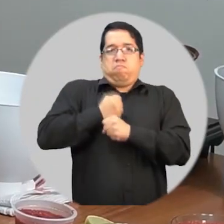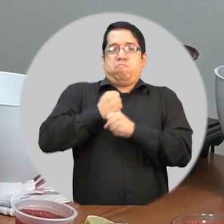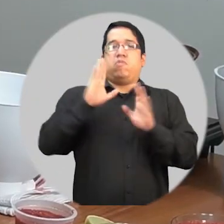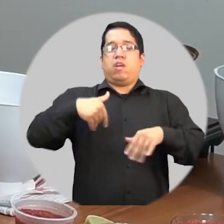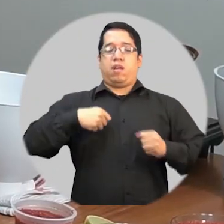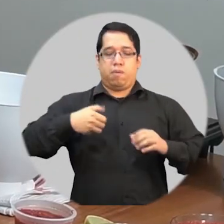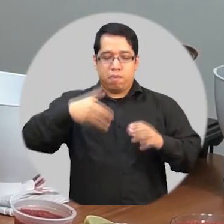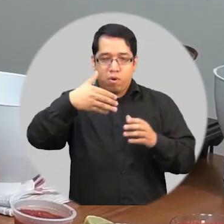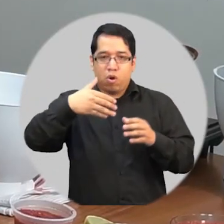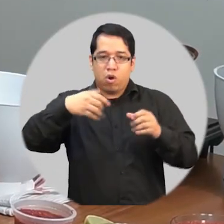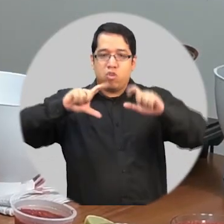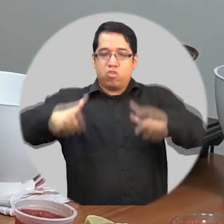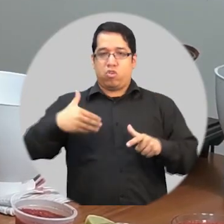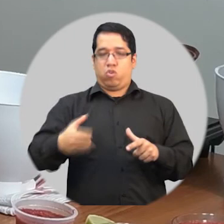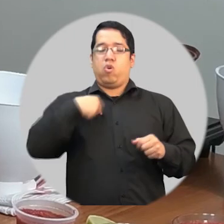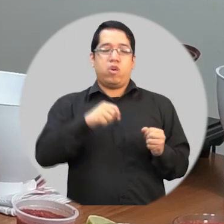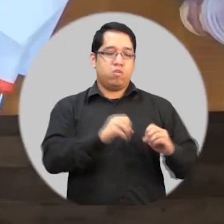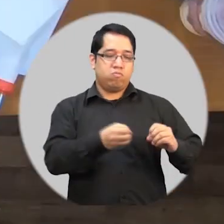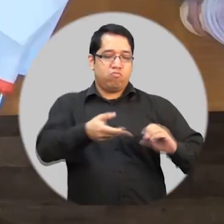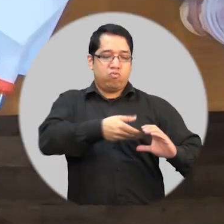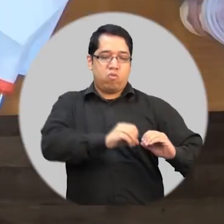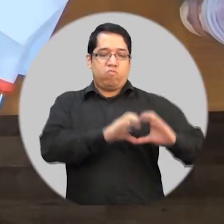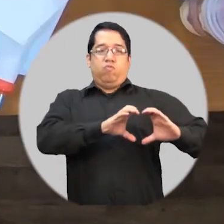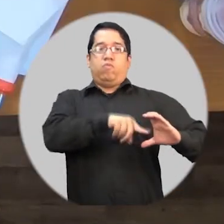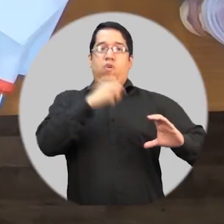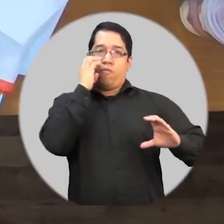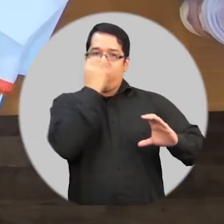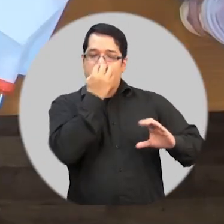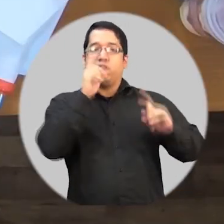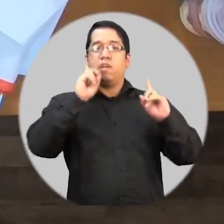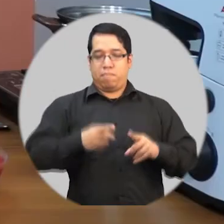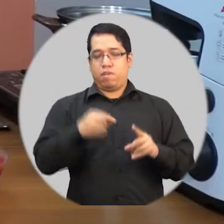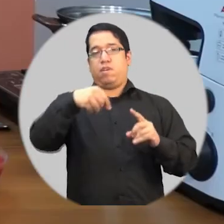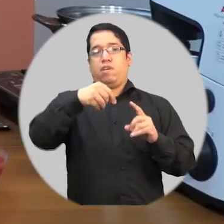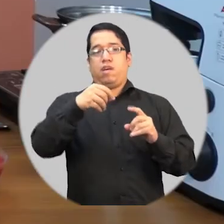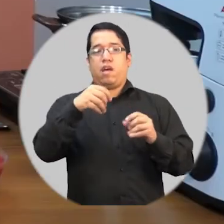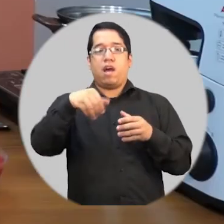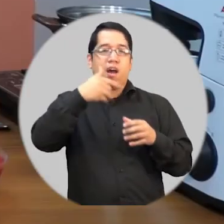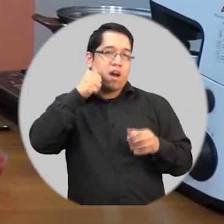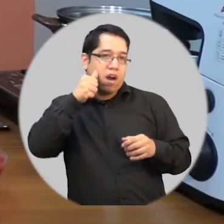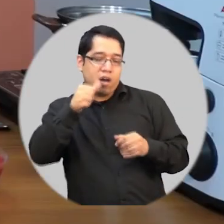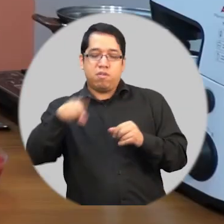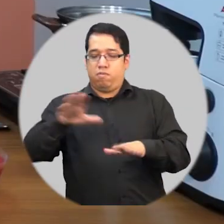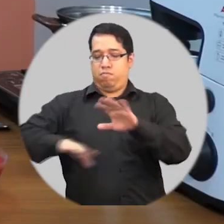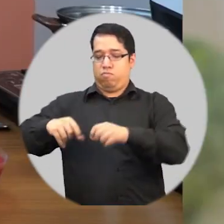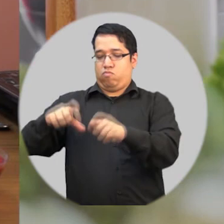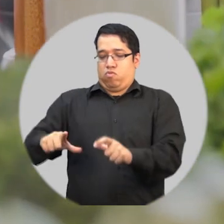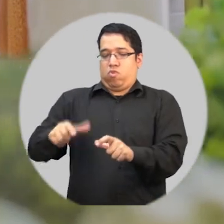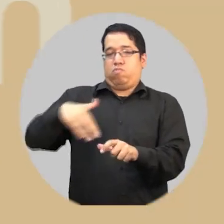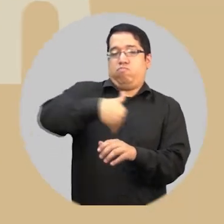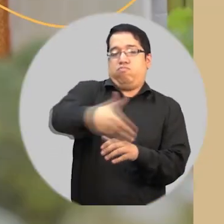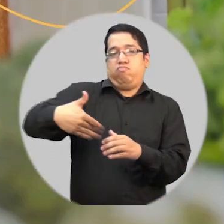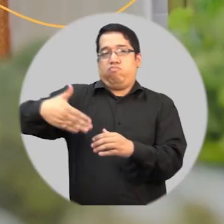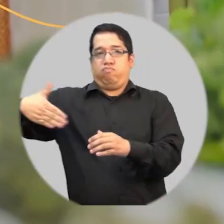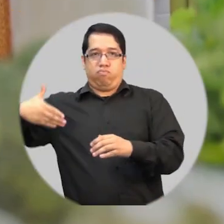es la pastelería. Hoy vamos a estar haciendo mousse de frutilla y mousse de caramelo, y cómo decorar la torta. ¡Comencemos!